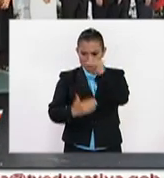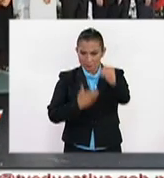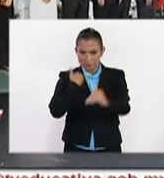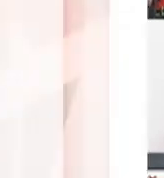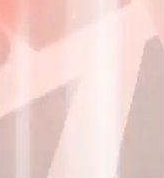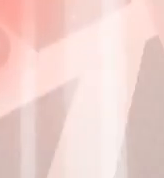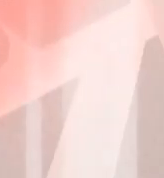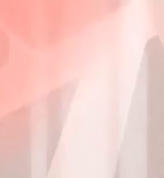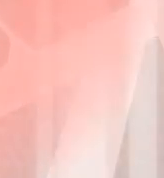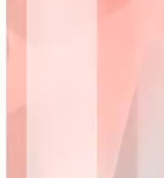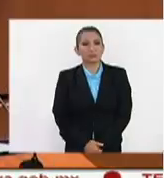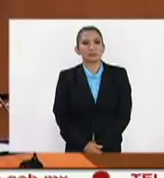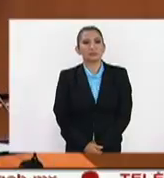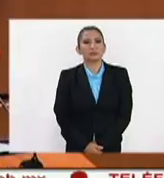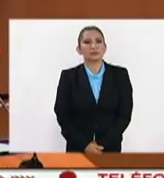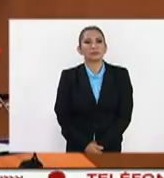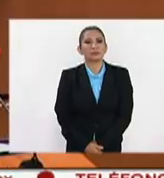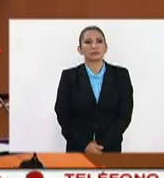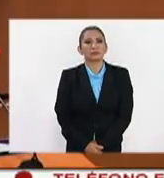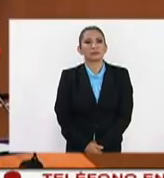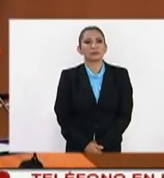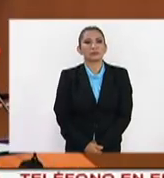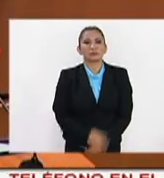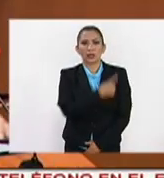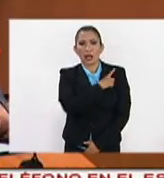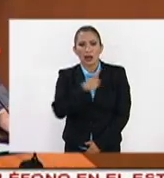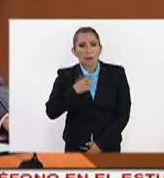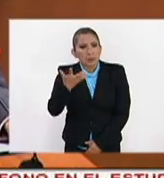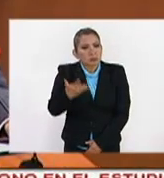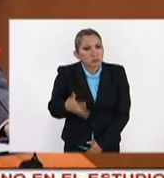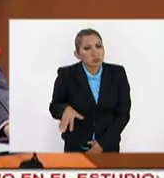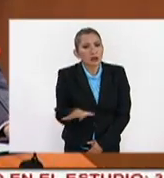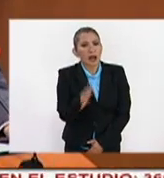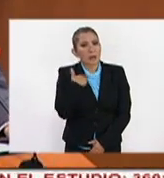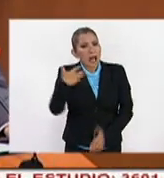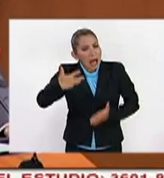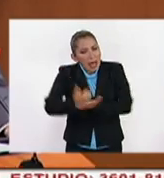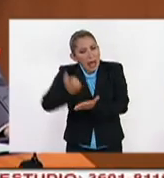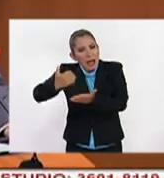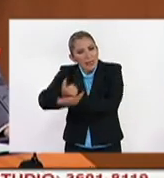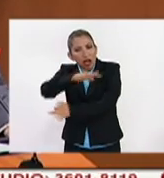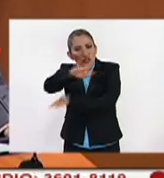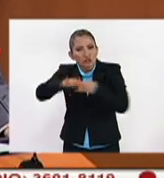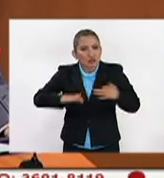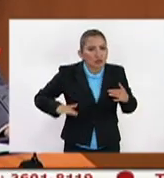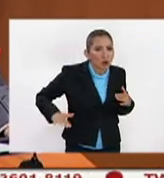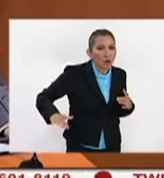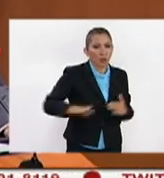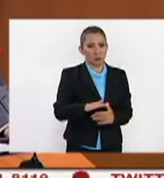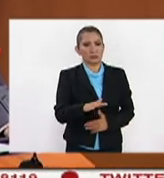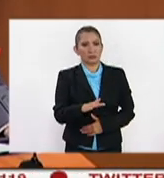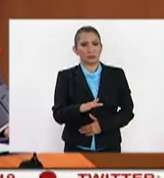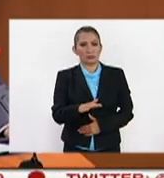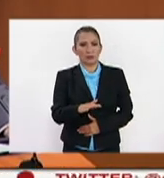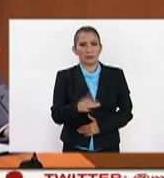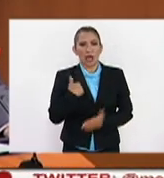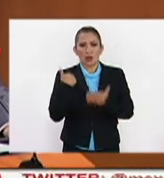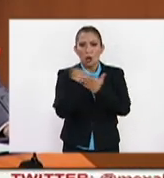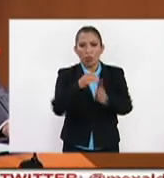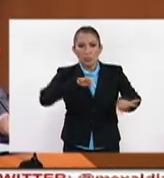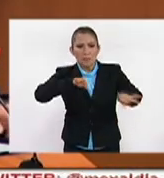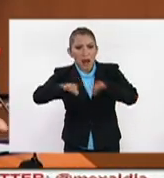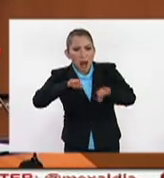progresistas. So we must pursue trade agreements that are win-win-win, helping